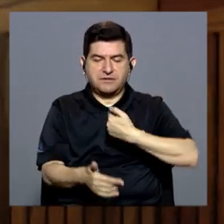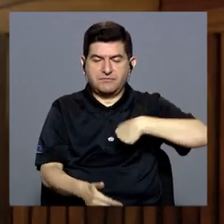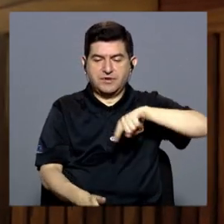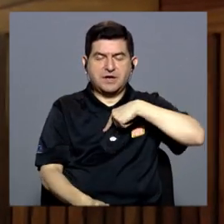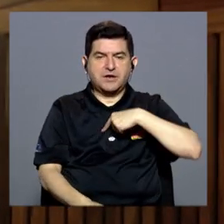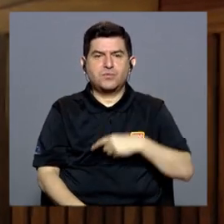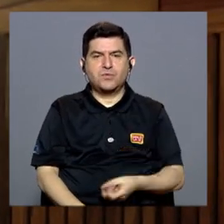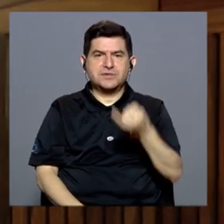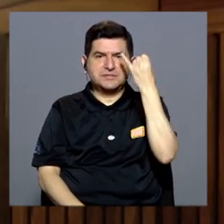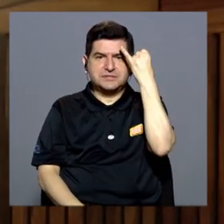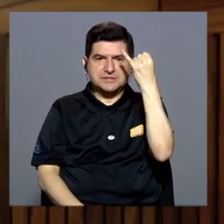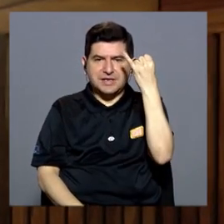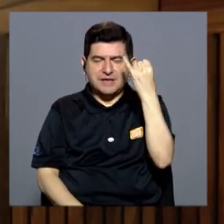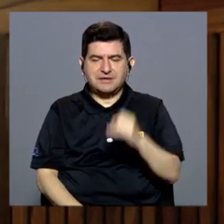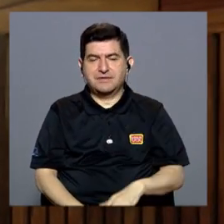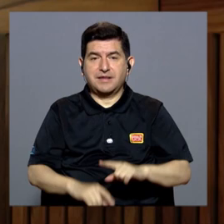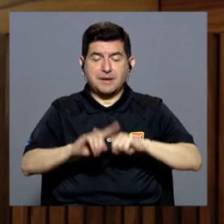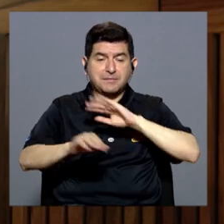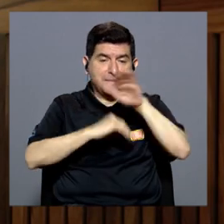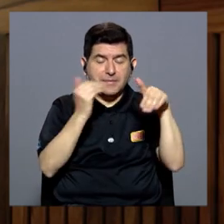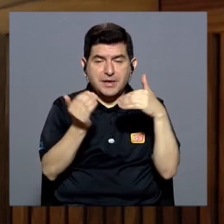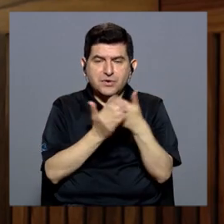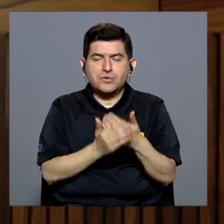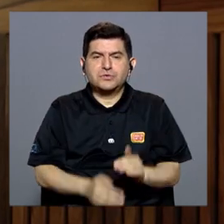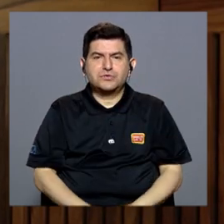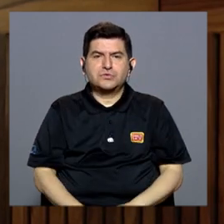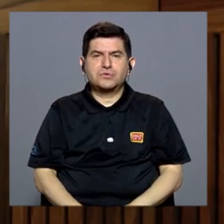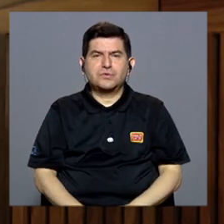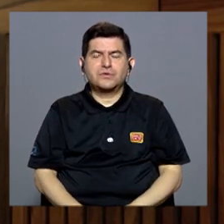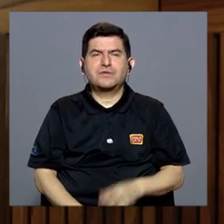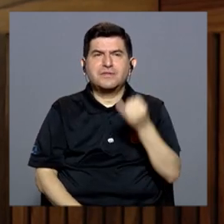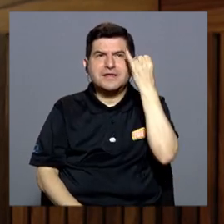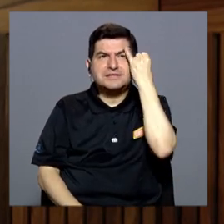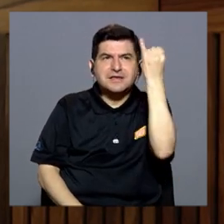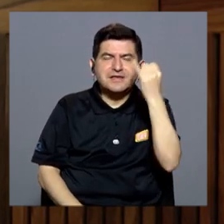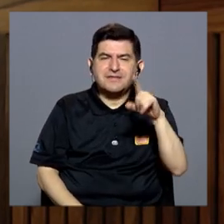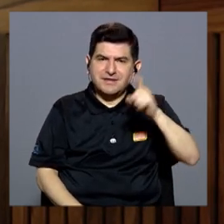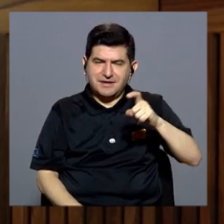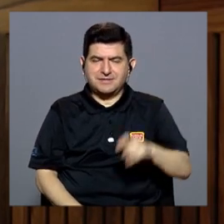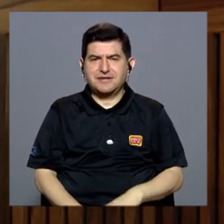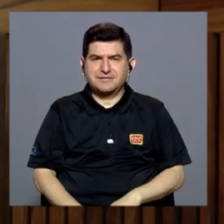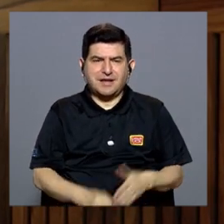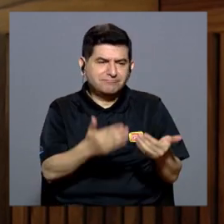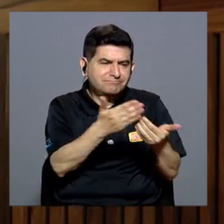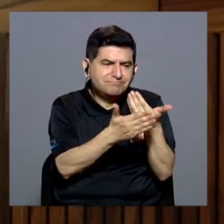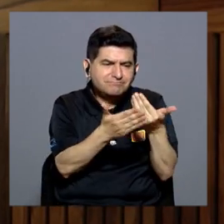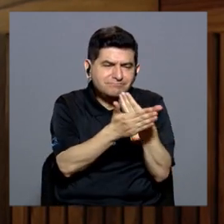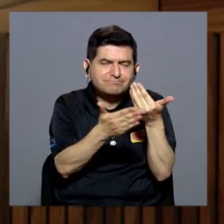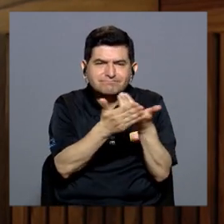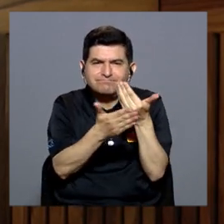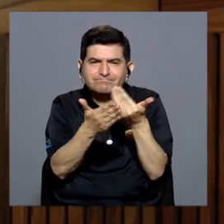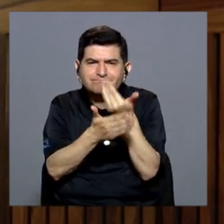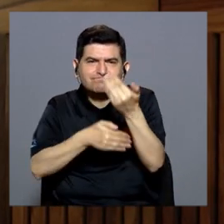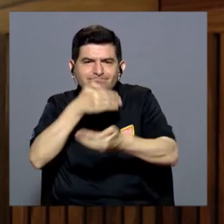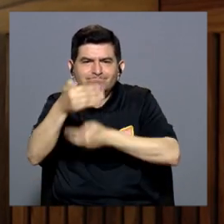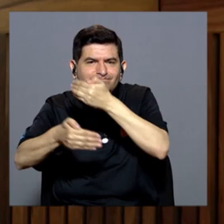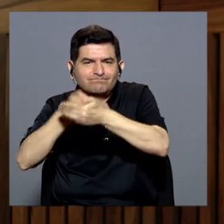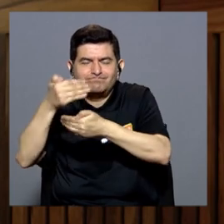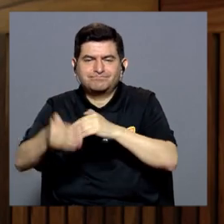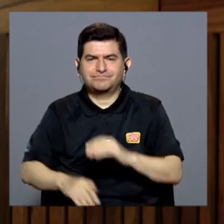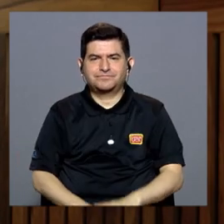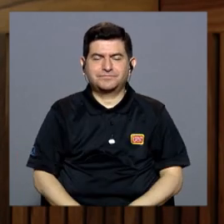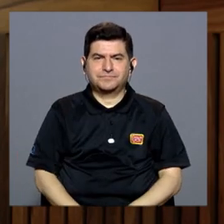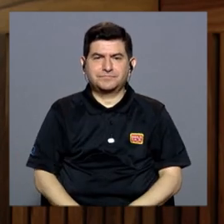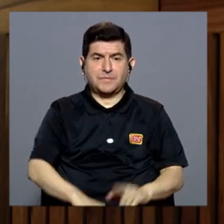política. Pero toda política tiene que ser efectivamente renovada, tiene que ser actualizada. Y